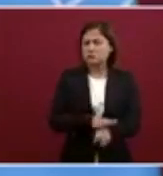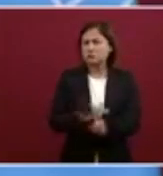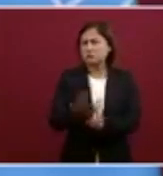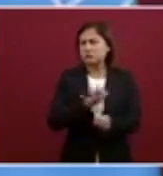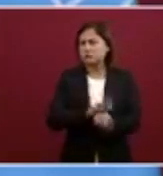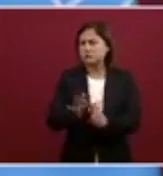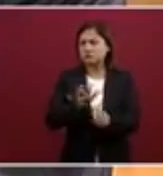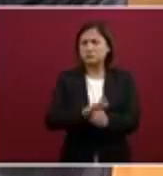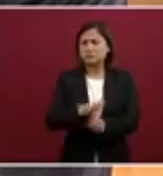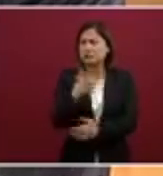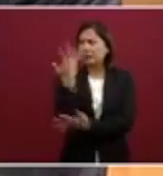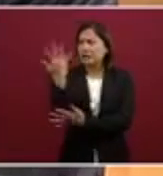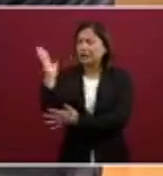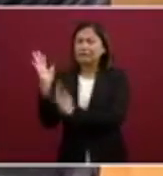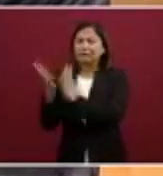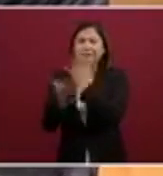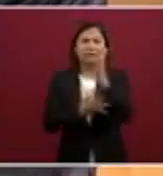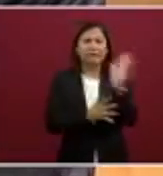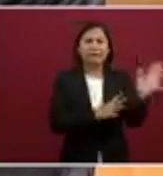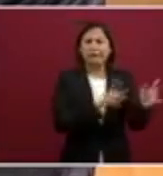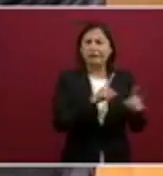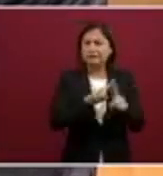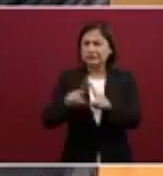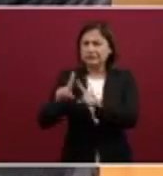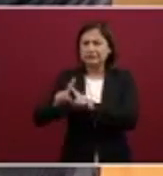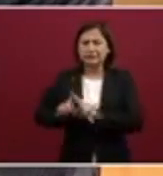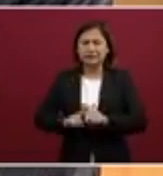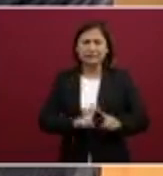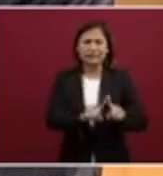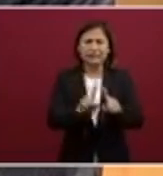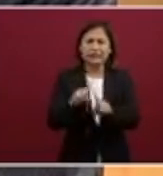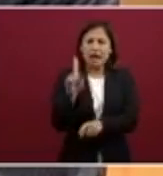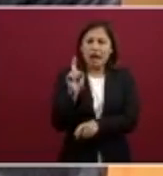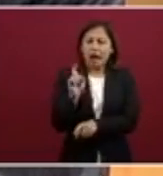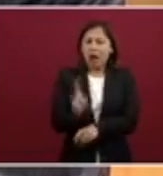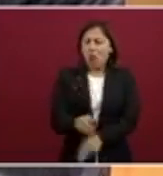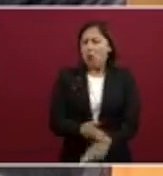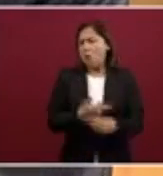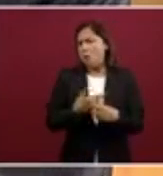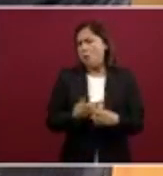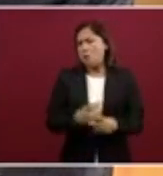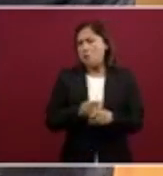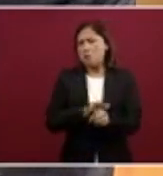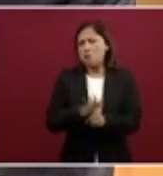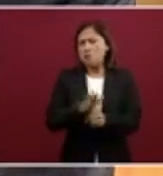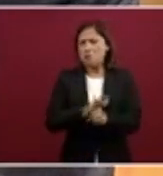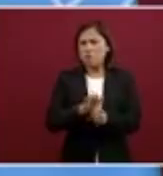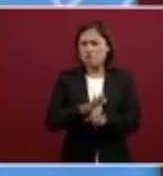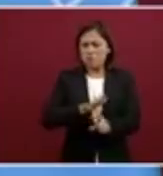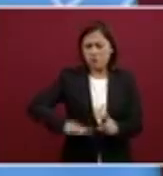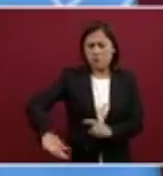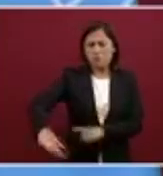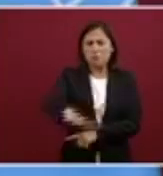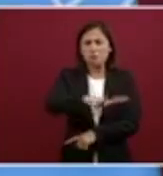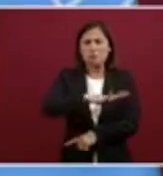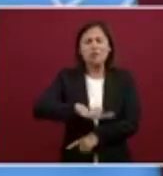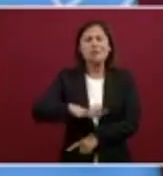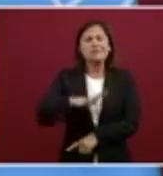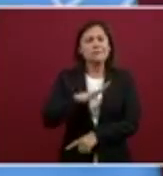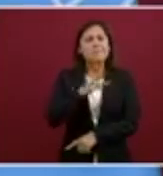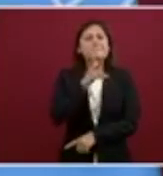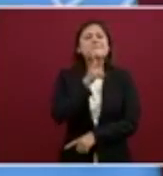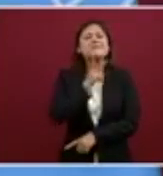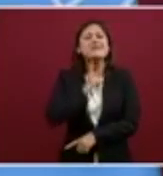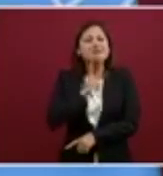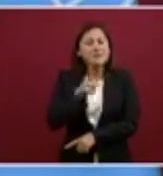agua en abundancia en esta región, hay petróleo,